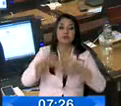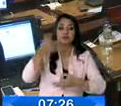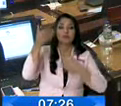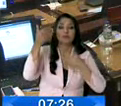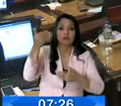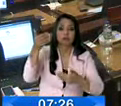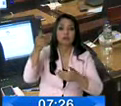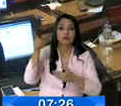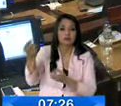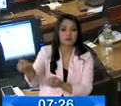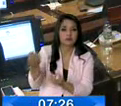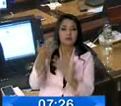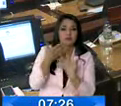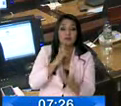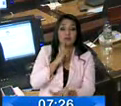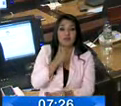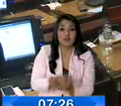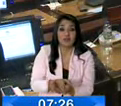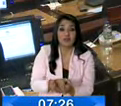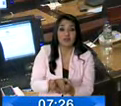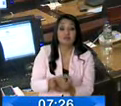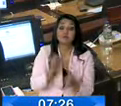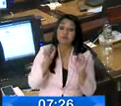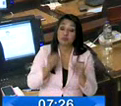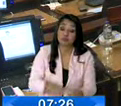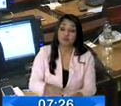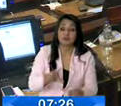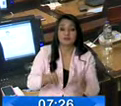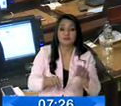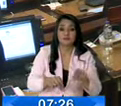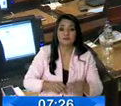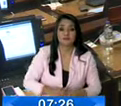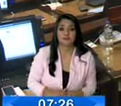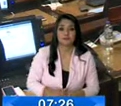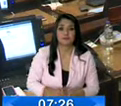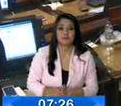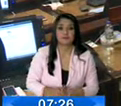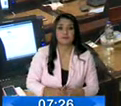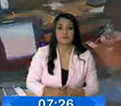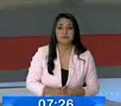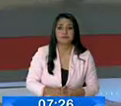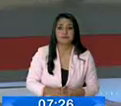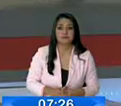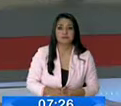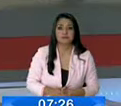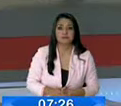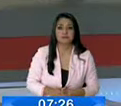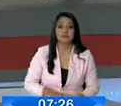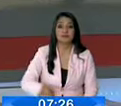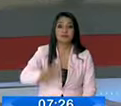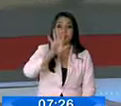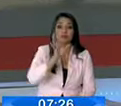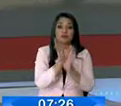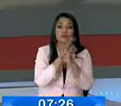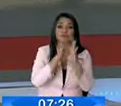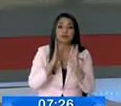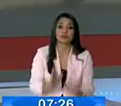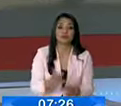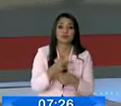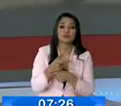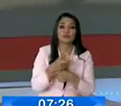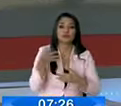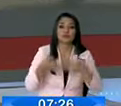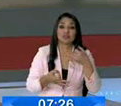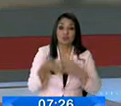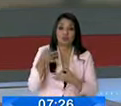solo ahí se verá si este pedido tiene futuro. Informó Javier Gallo. 5 funcionarios del Consejo de la Judicatura,